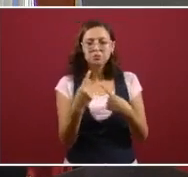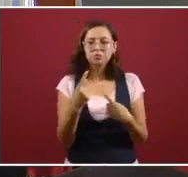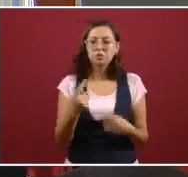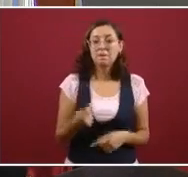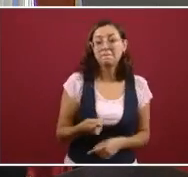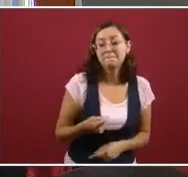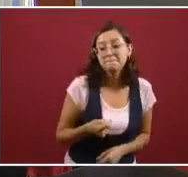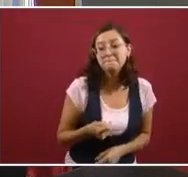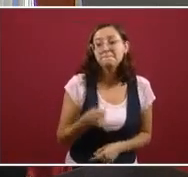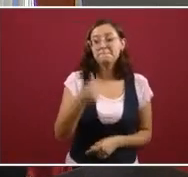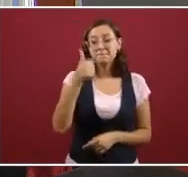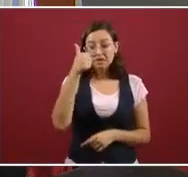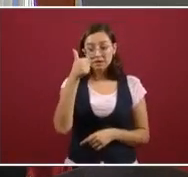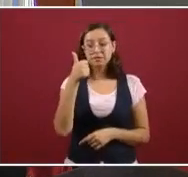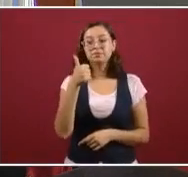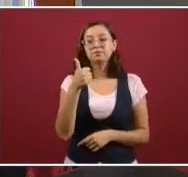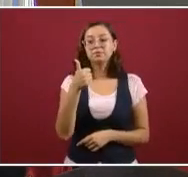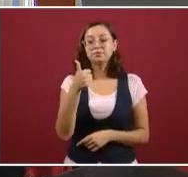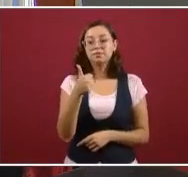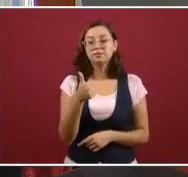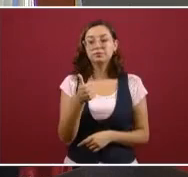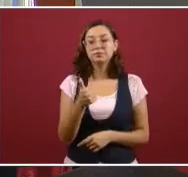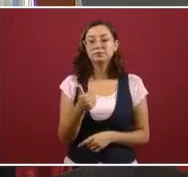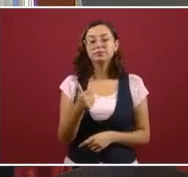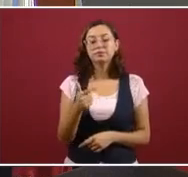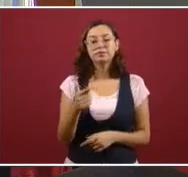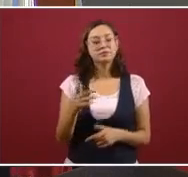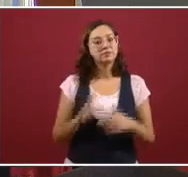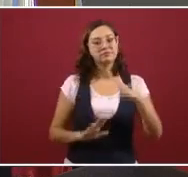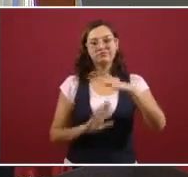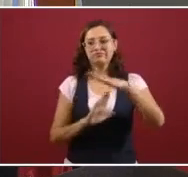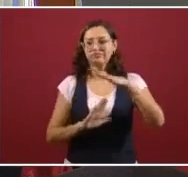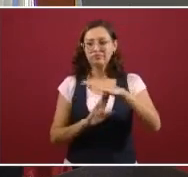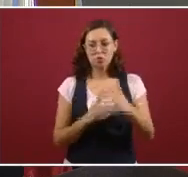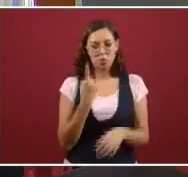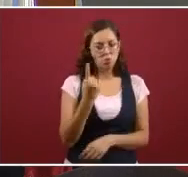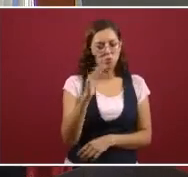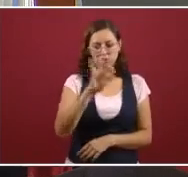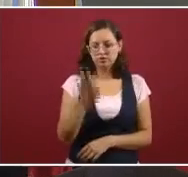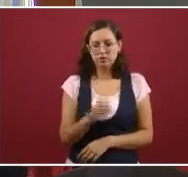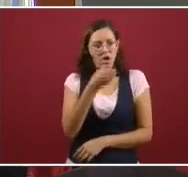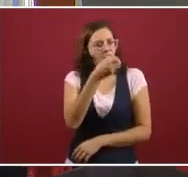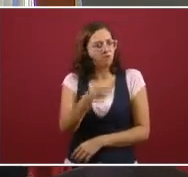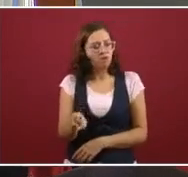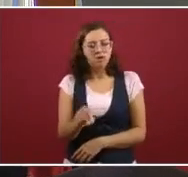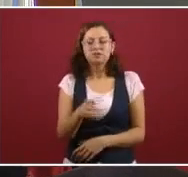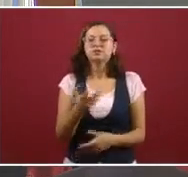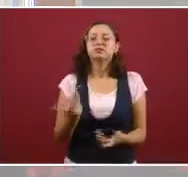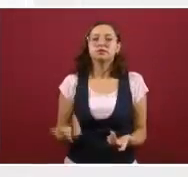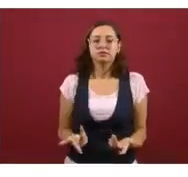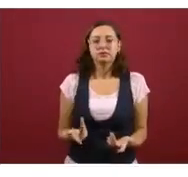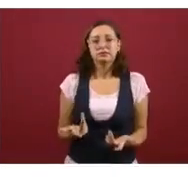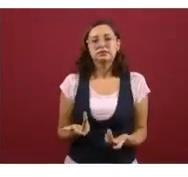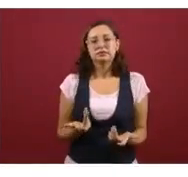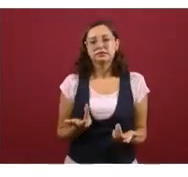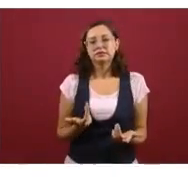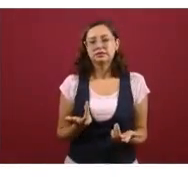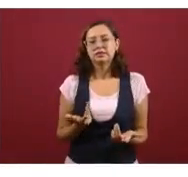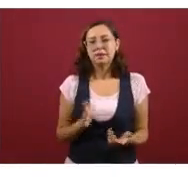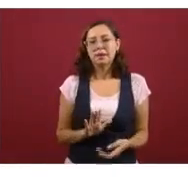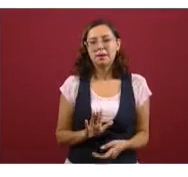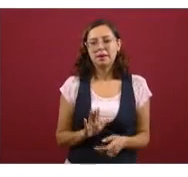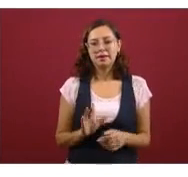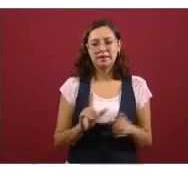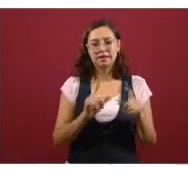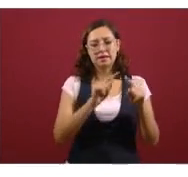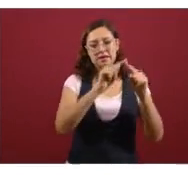primera vez la barrera, yo diría incluso casi psicológica, del 1%. Parece muy, muy poco esta caída